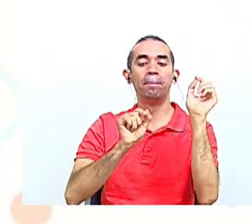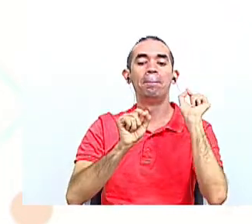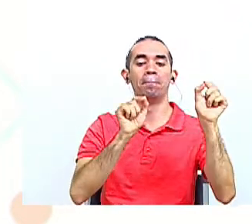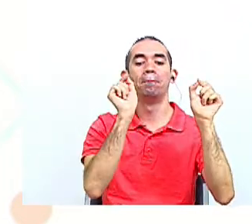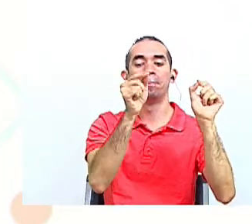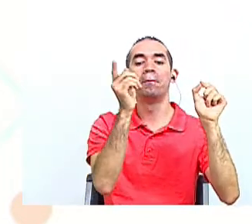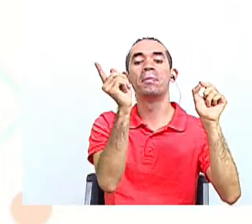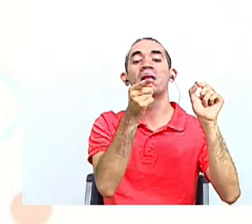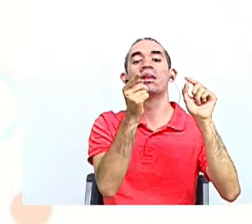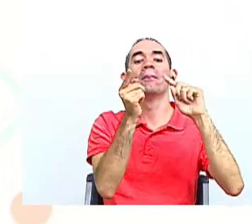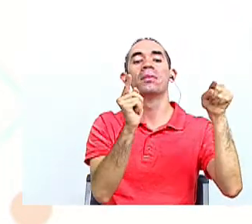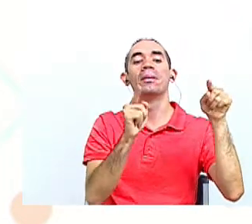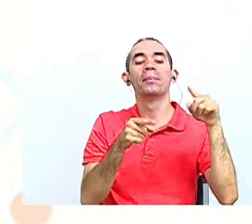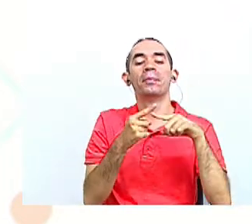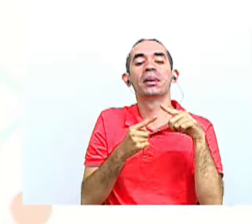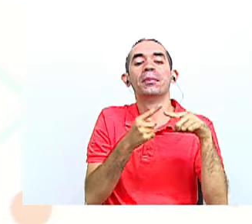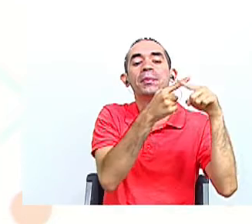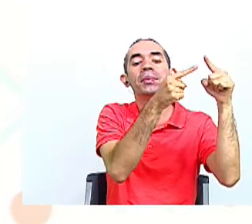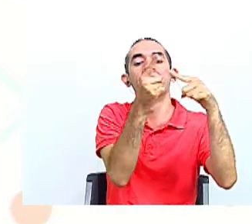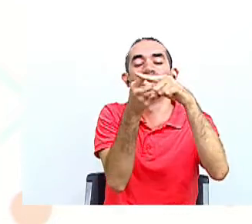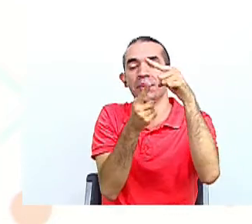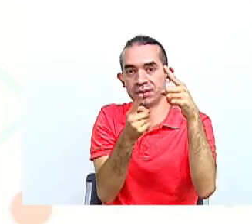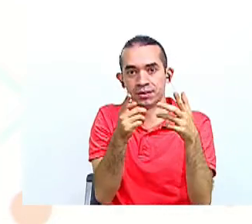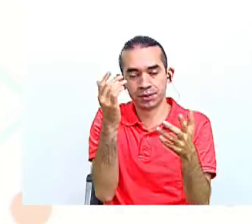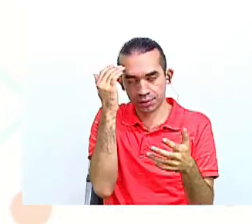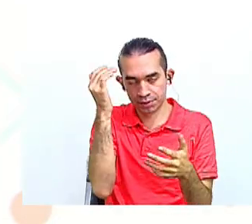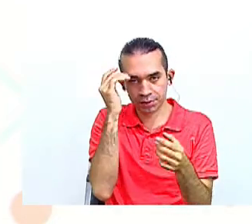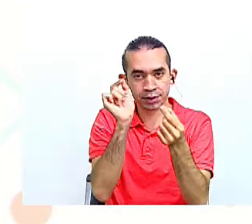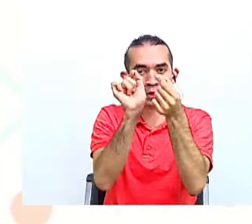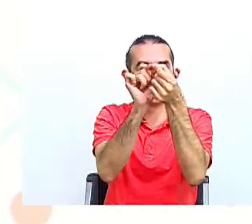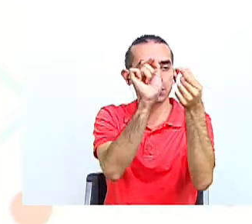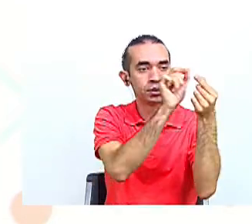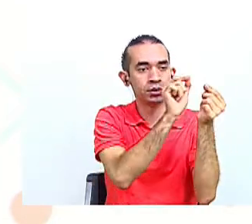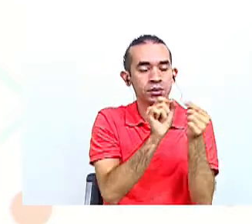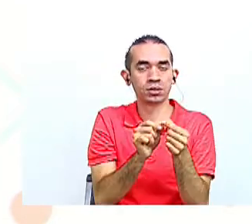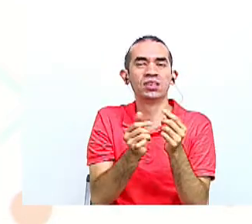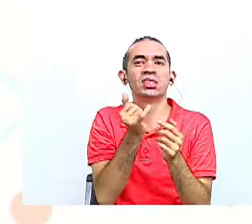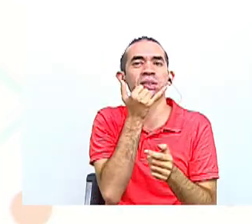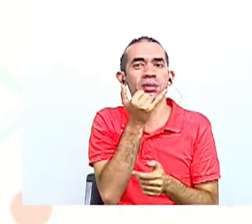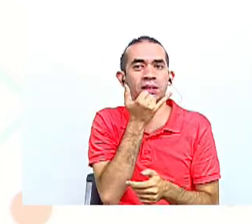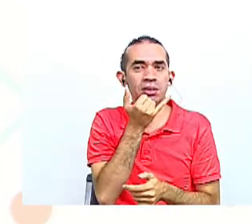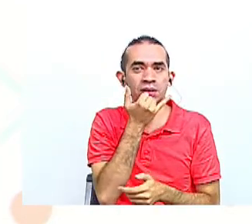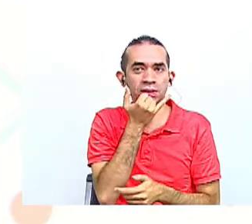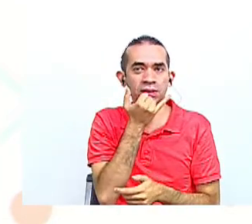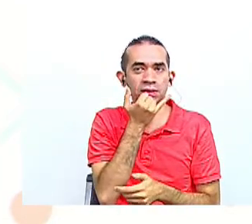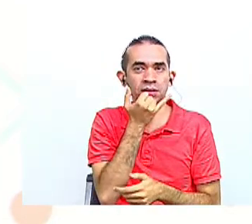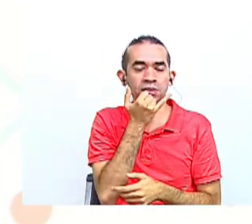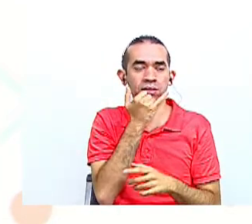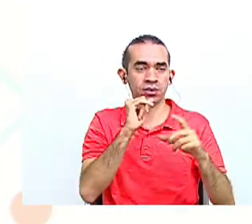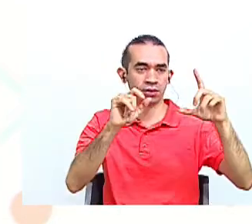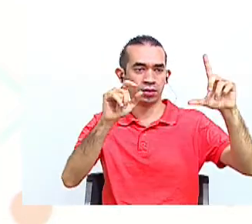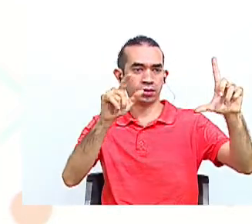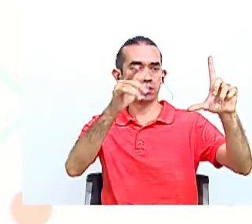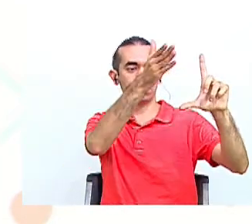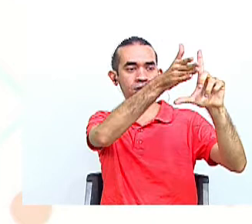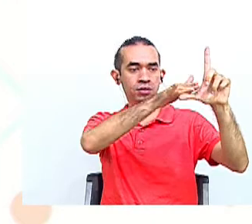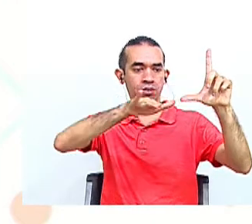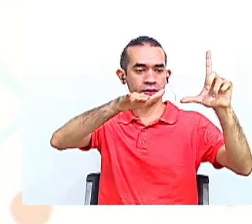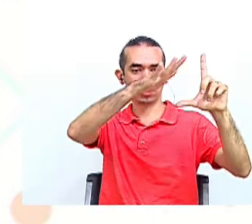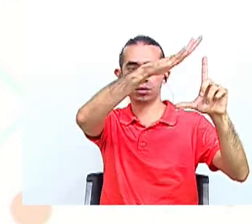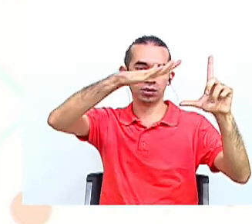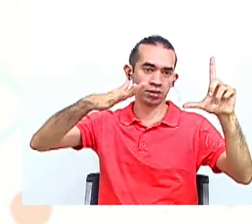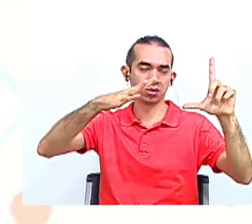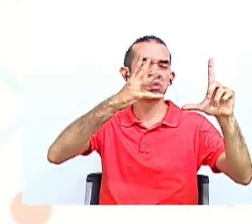punto medio corresponde a la mitad del lado. Entonces, ¿qué sucede?